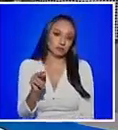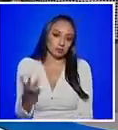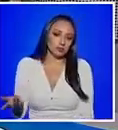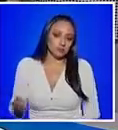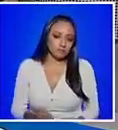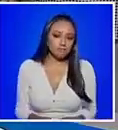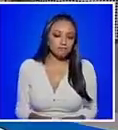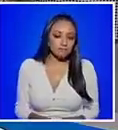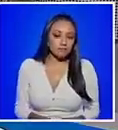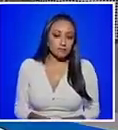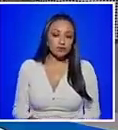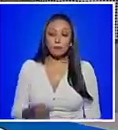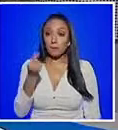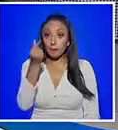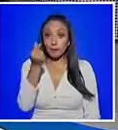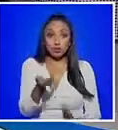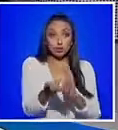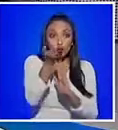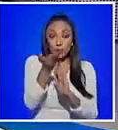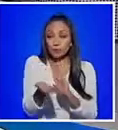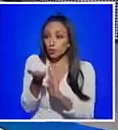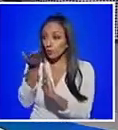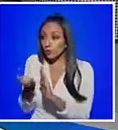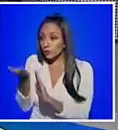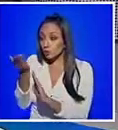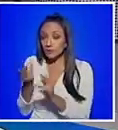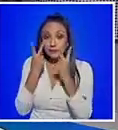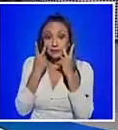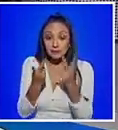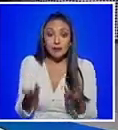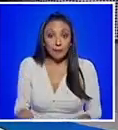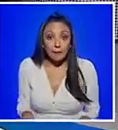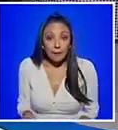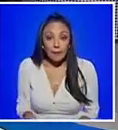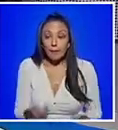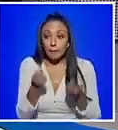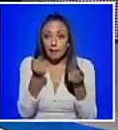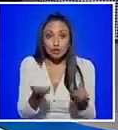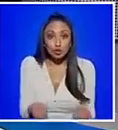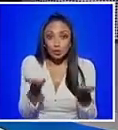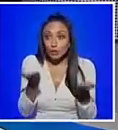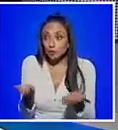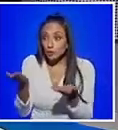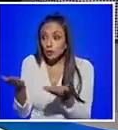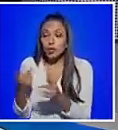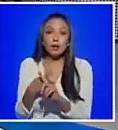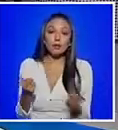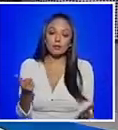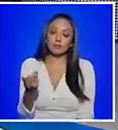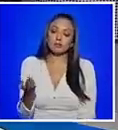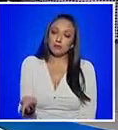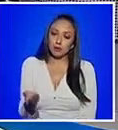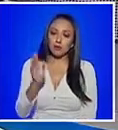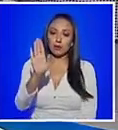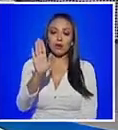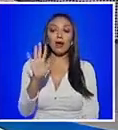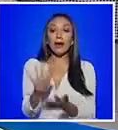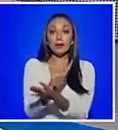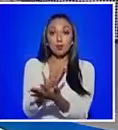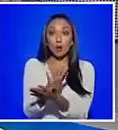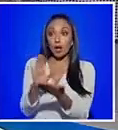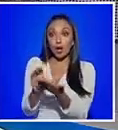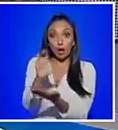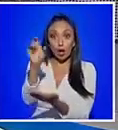imagínate, el incremento de los precios de los útiles escolares es notable, lo hemos visto, lo hemos constatado, pero de todas maneras, la institución educativa debe